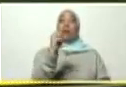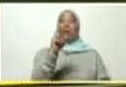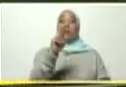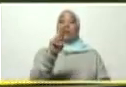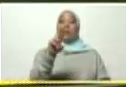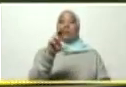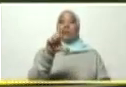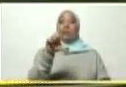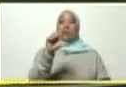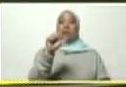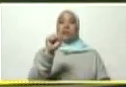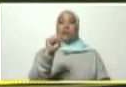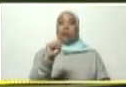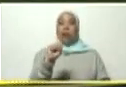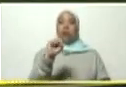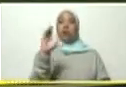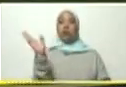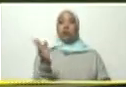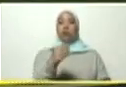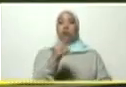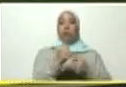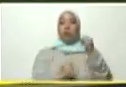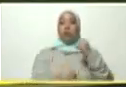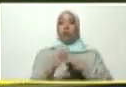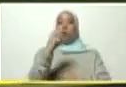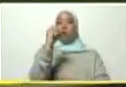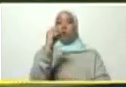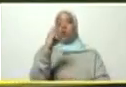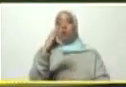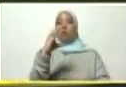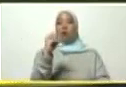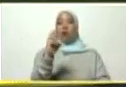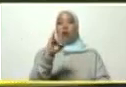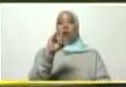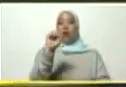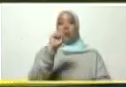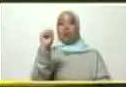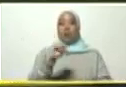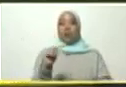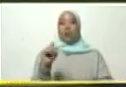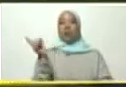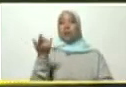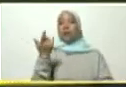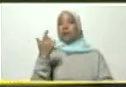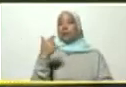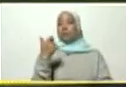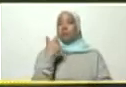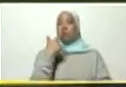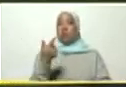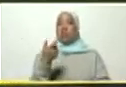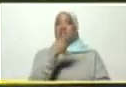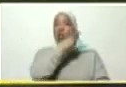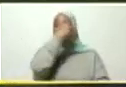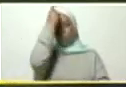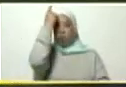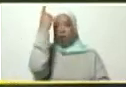así le dice diosdado no lo digo yo que lo diga él no lo digo yo verdad